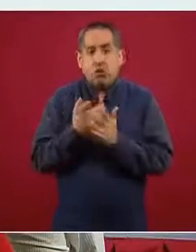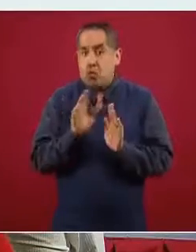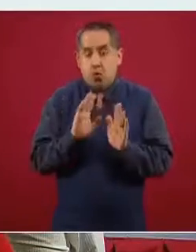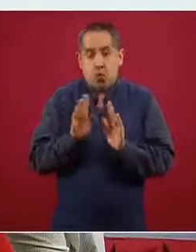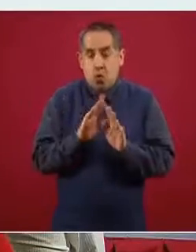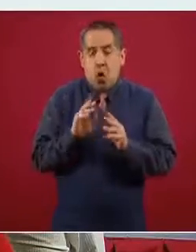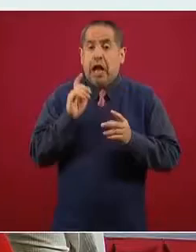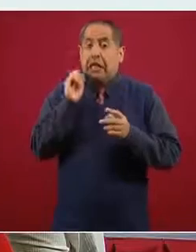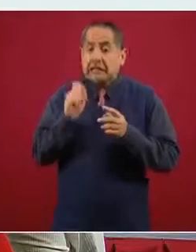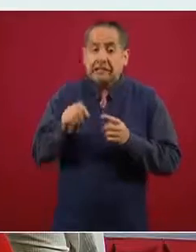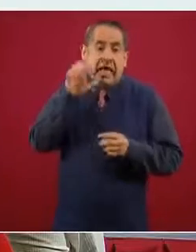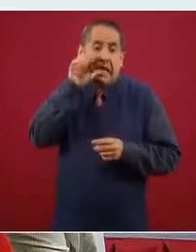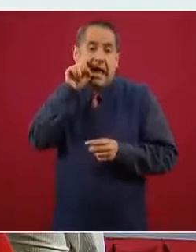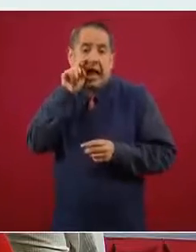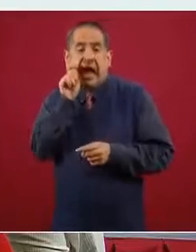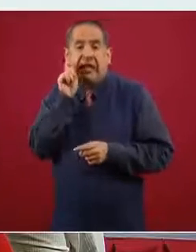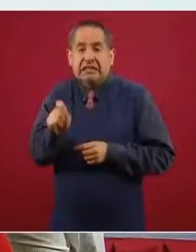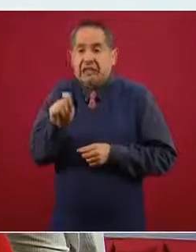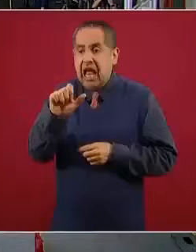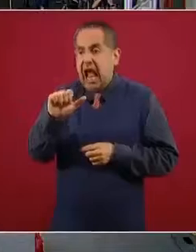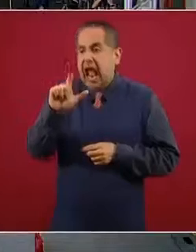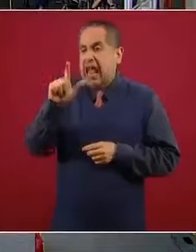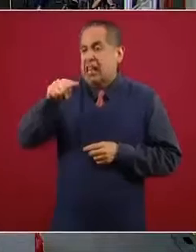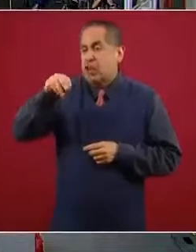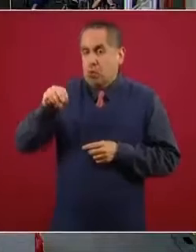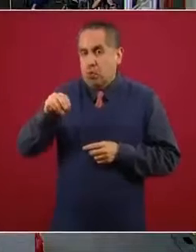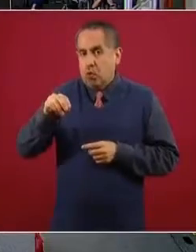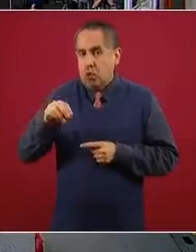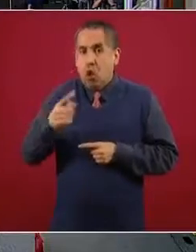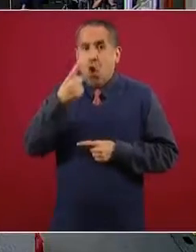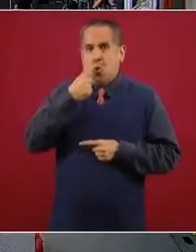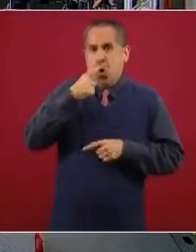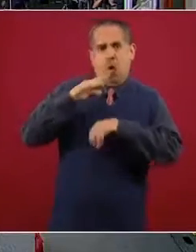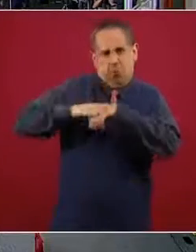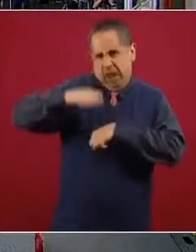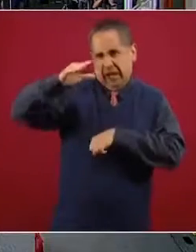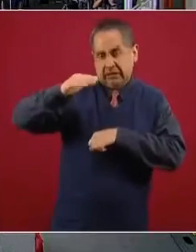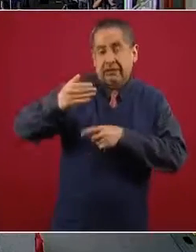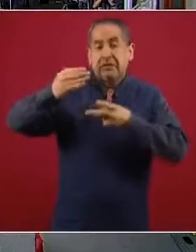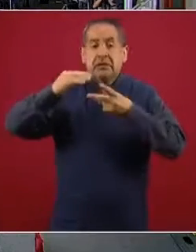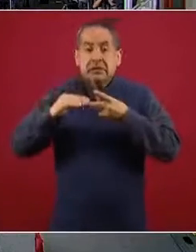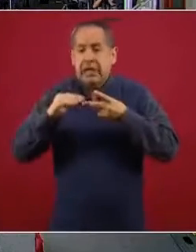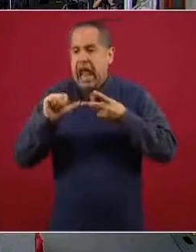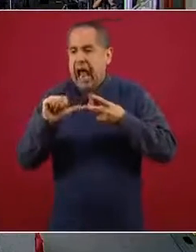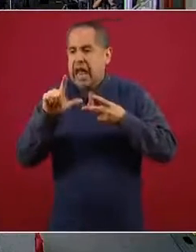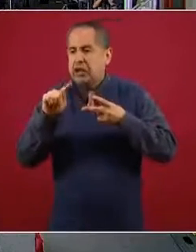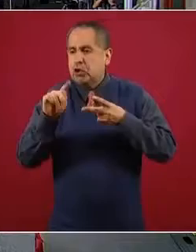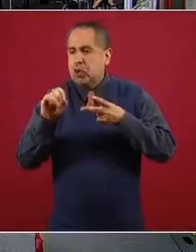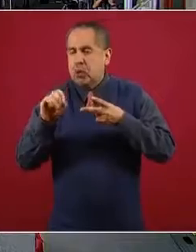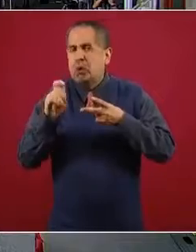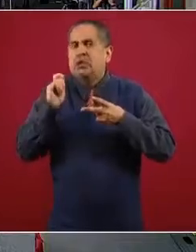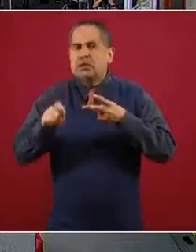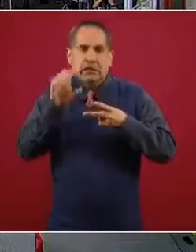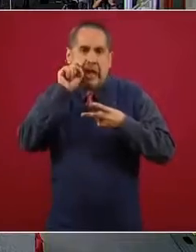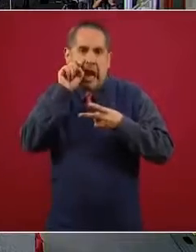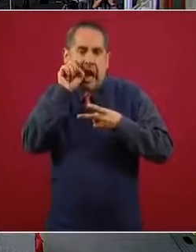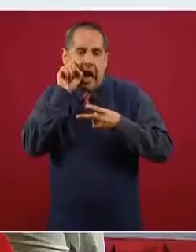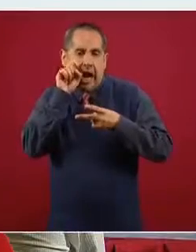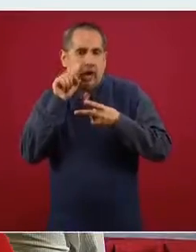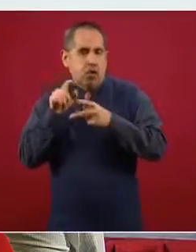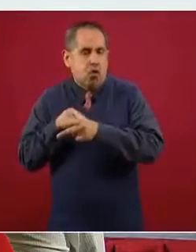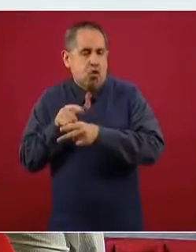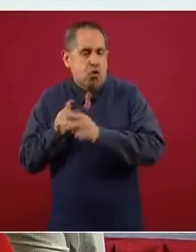manera intensa, no, es máximo, es alto, y estas dos palabras nos deben todavía de llamar